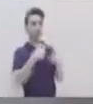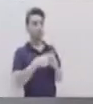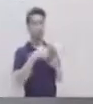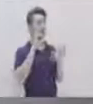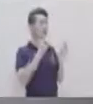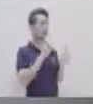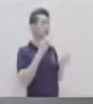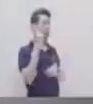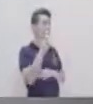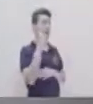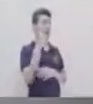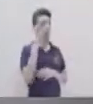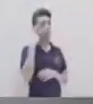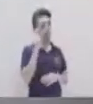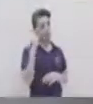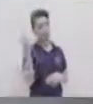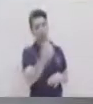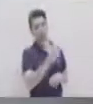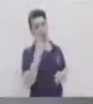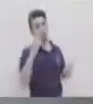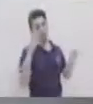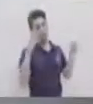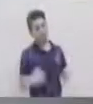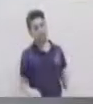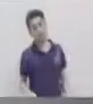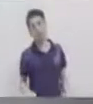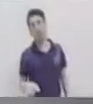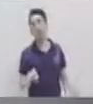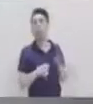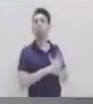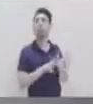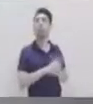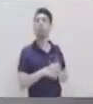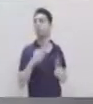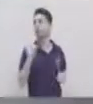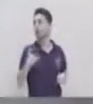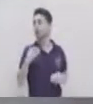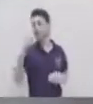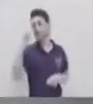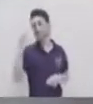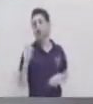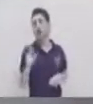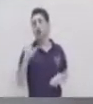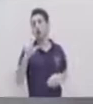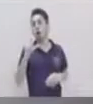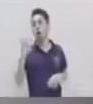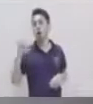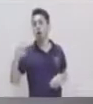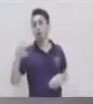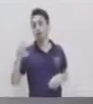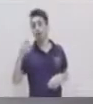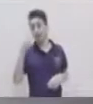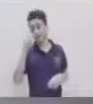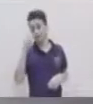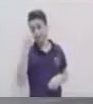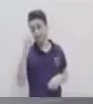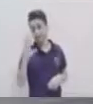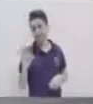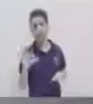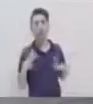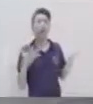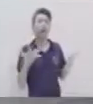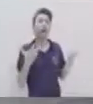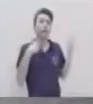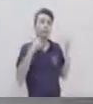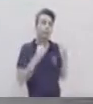creo que influye bastante en las demás personas. Y licenciada, supongamos que es un trabajo cooperativo. ¿En qué se debería